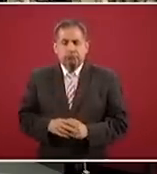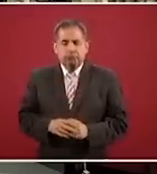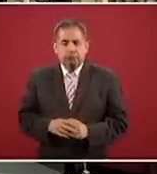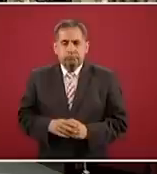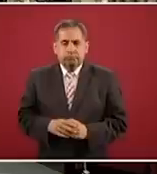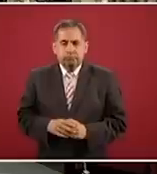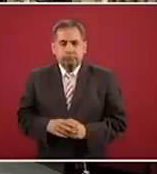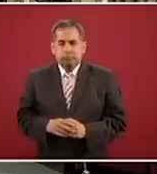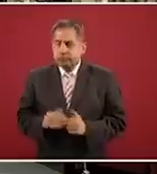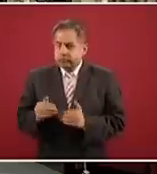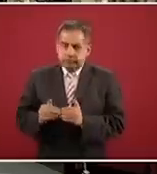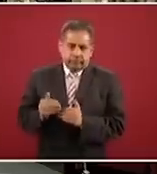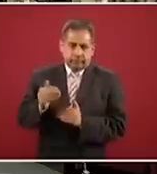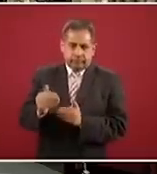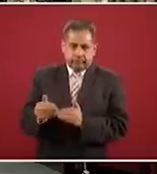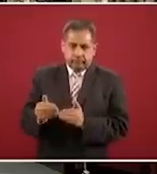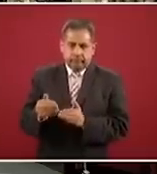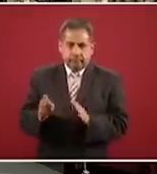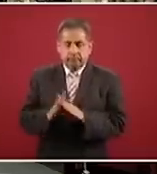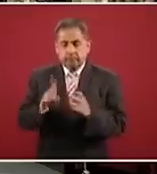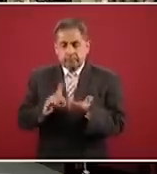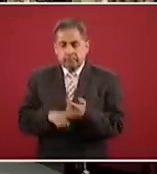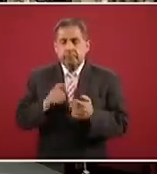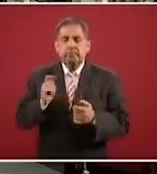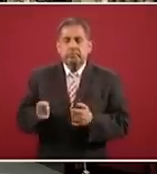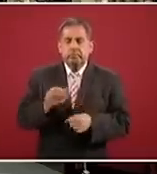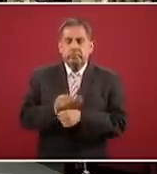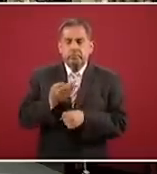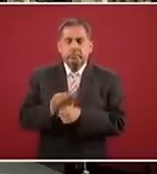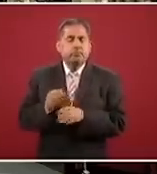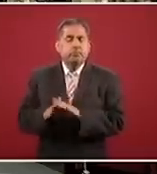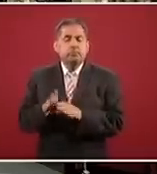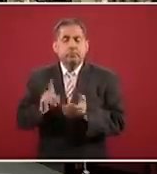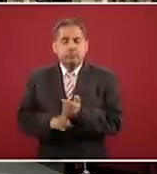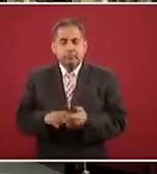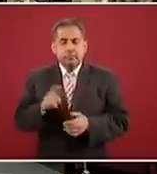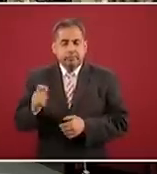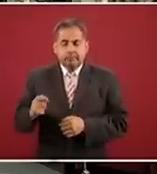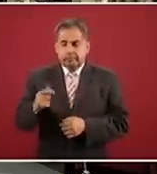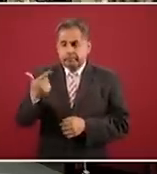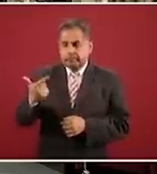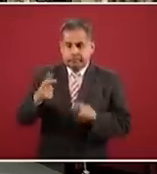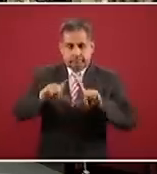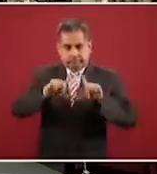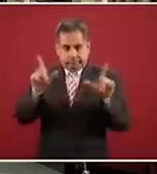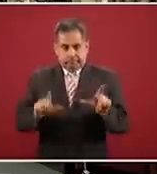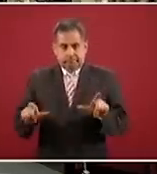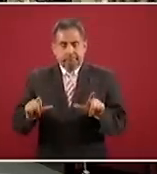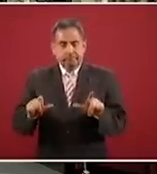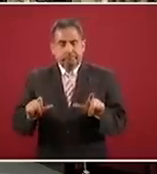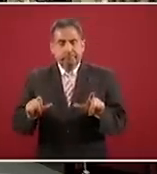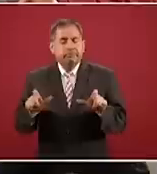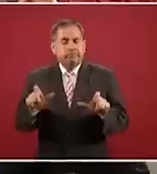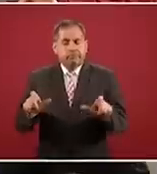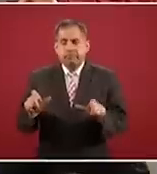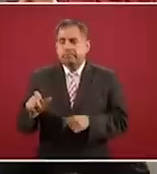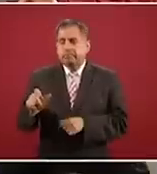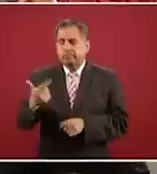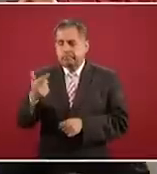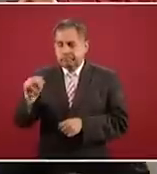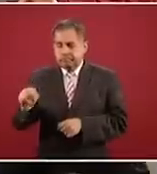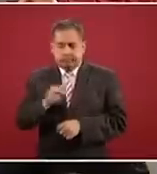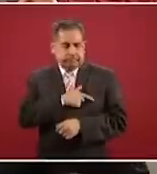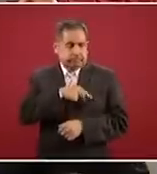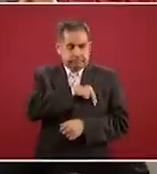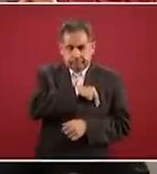darles el avance de lo que llevamos hasta el momento por parte de la Guardia Nacional en cuanto al